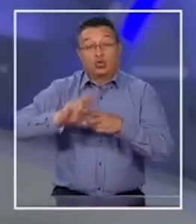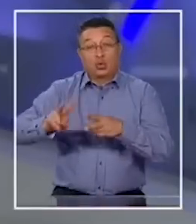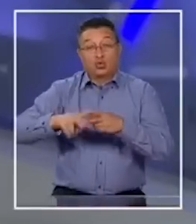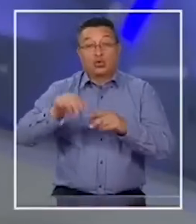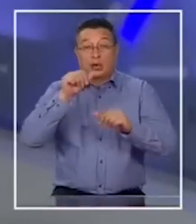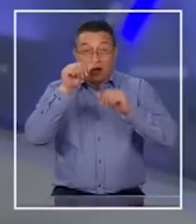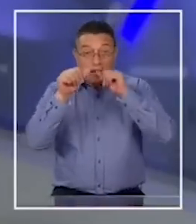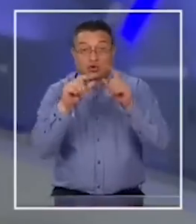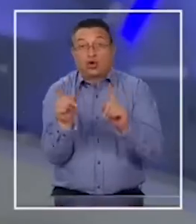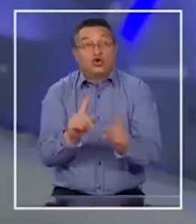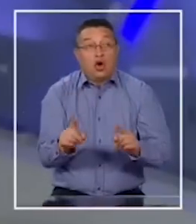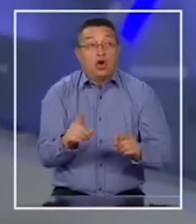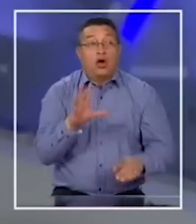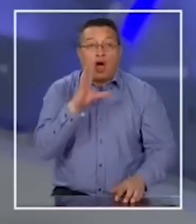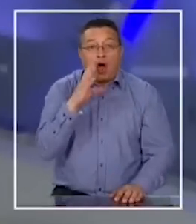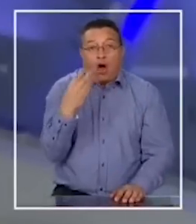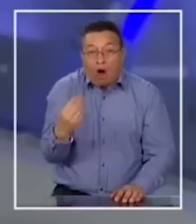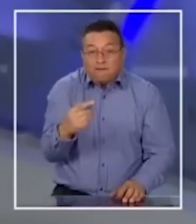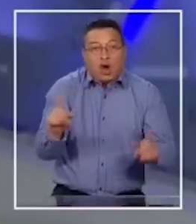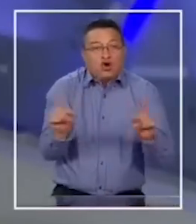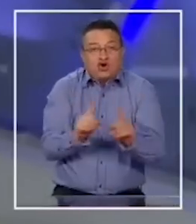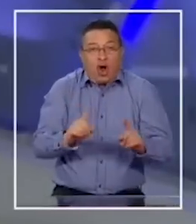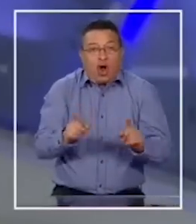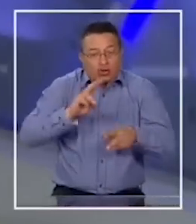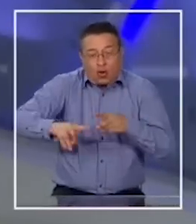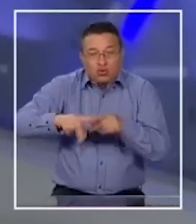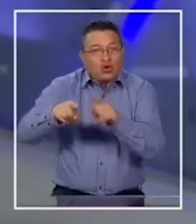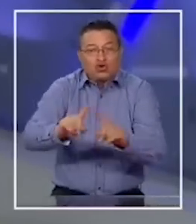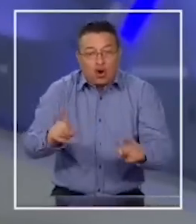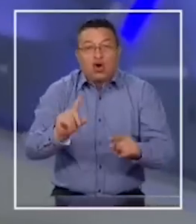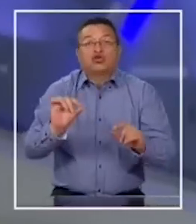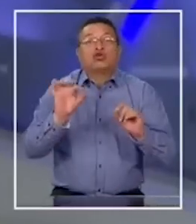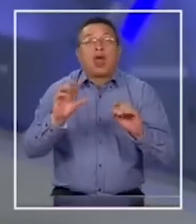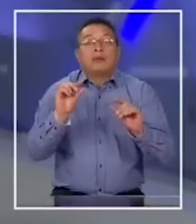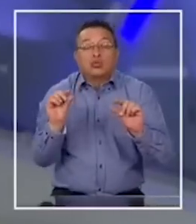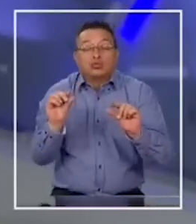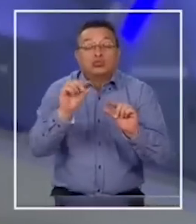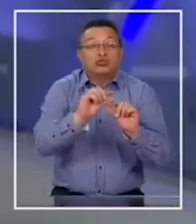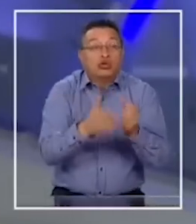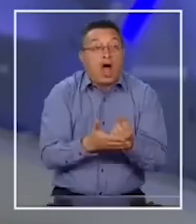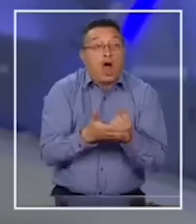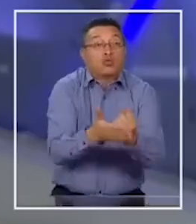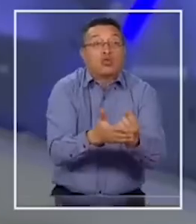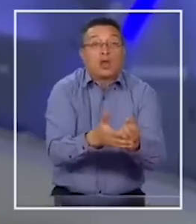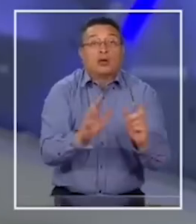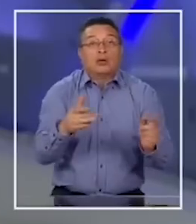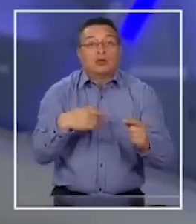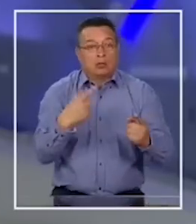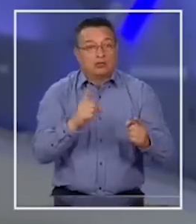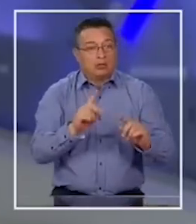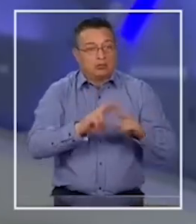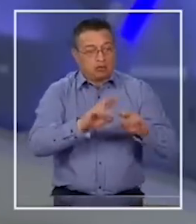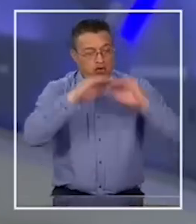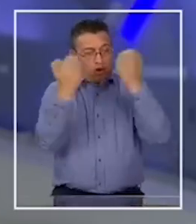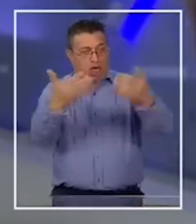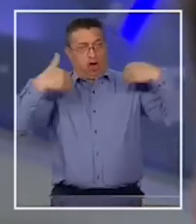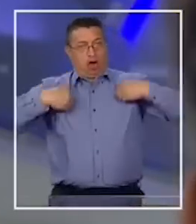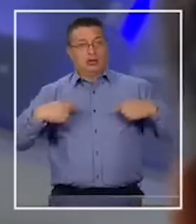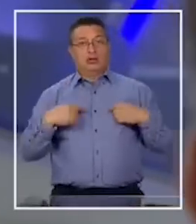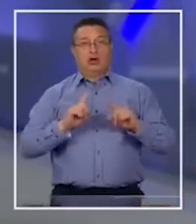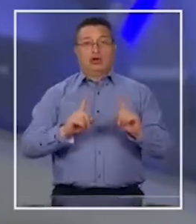solución claro evidentemente nosotros estamos ayudando y por ayudarnos dicen bueno resuelve todo el problema